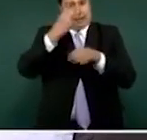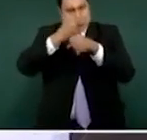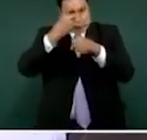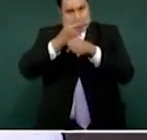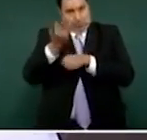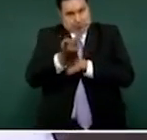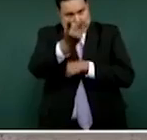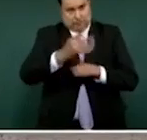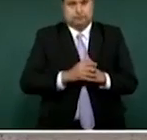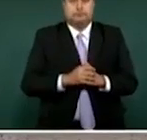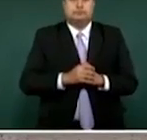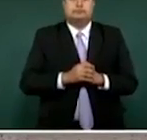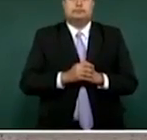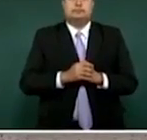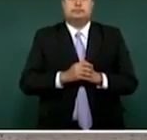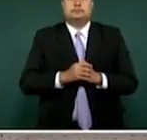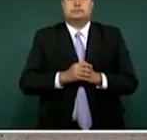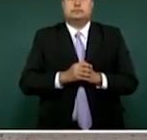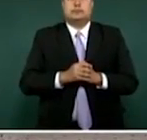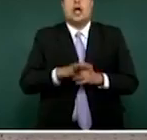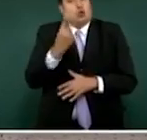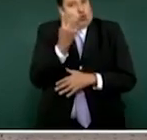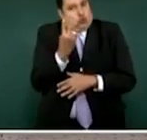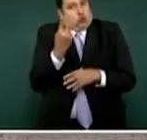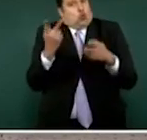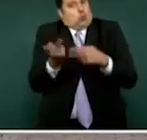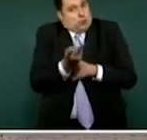pregunta, dejaron dos preguntas.